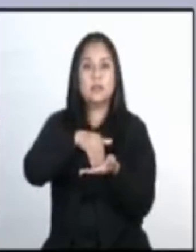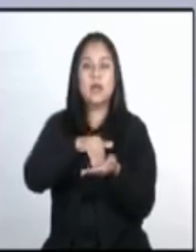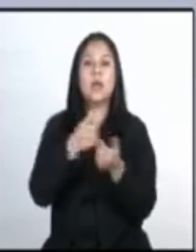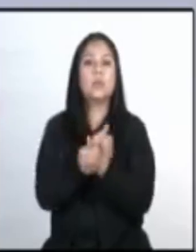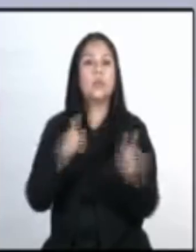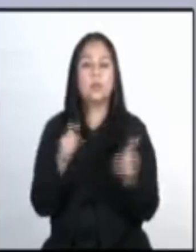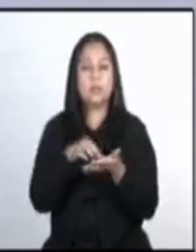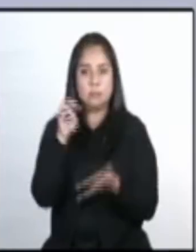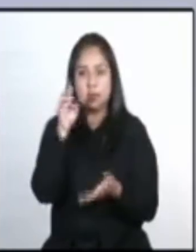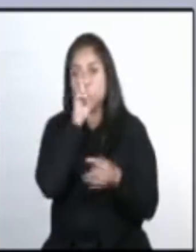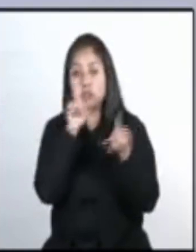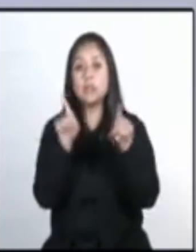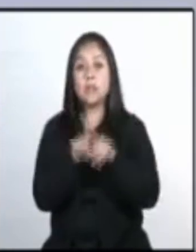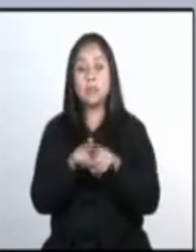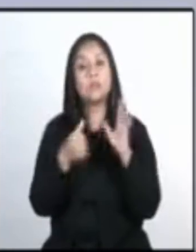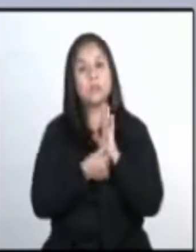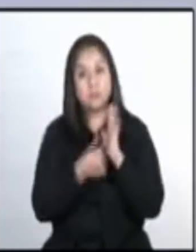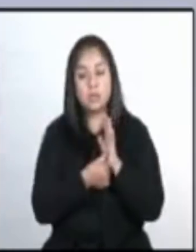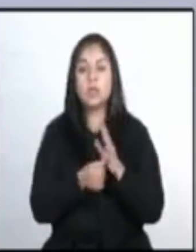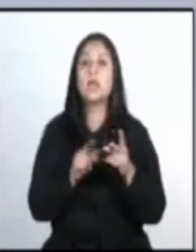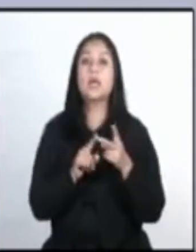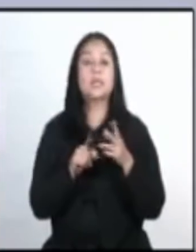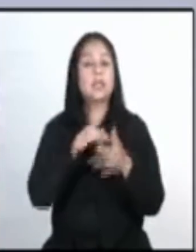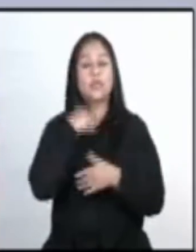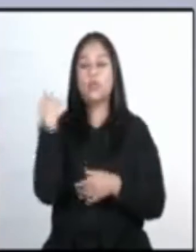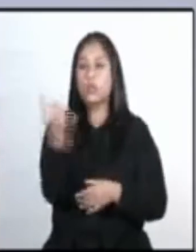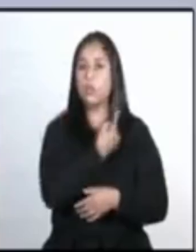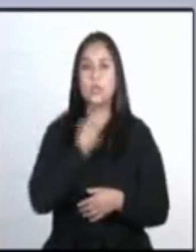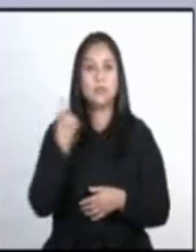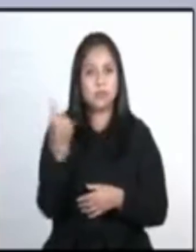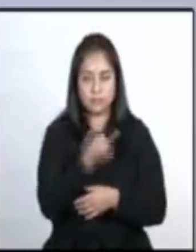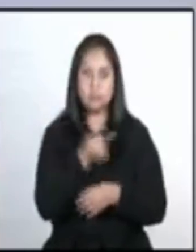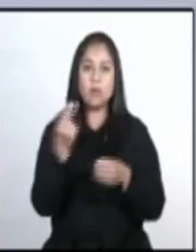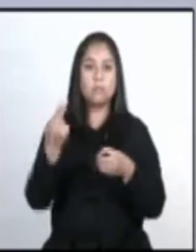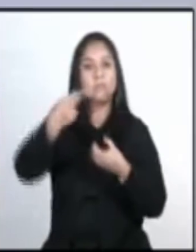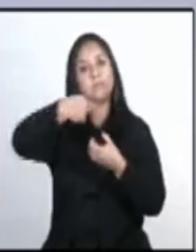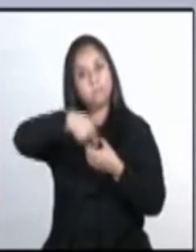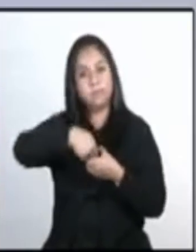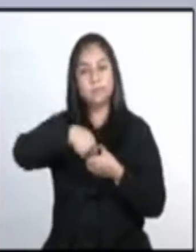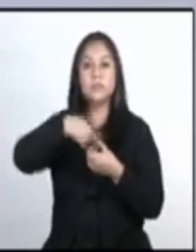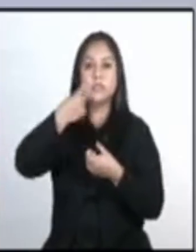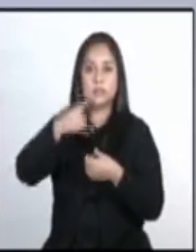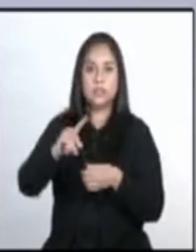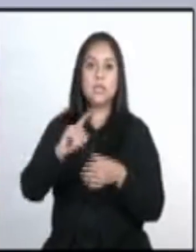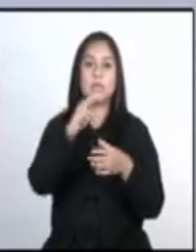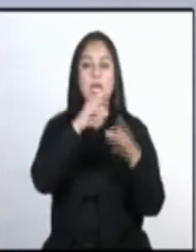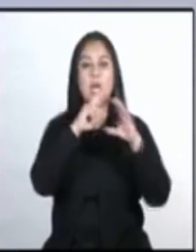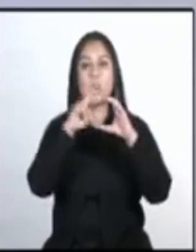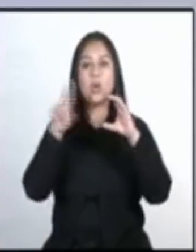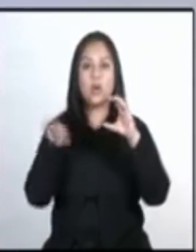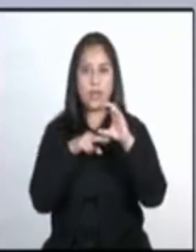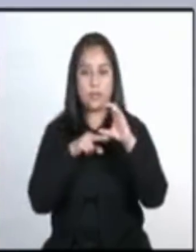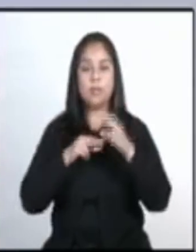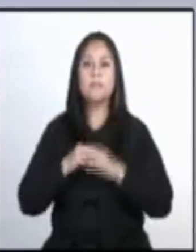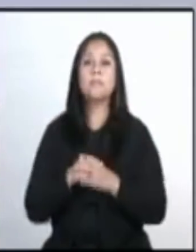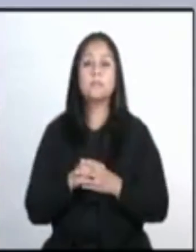país, incluyendo a las municipalidades y a todas aquellas que forman parte de la CONRED.